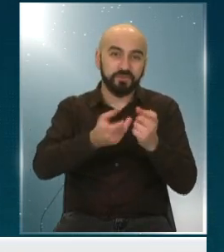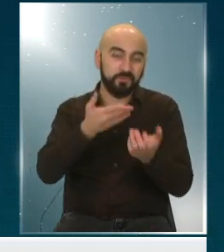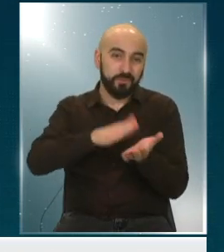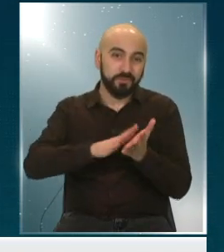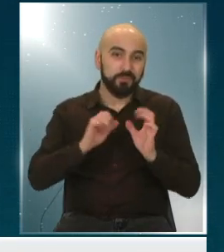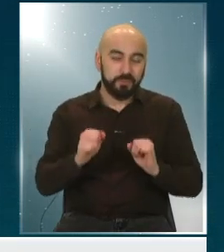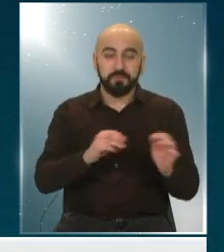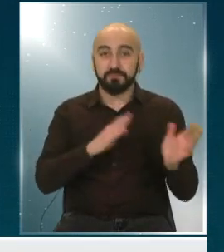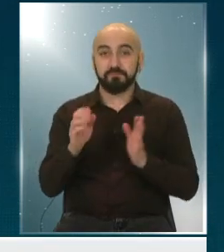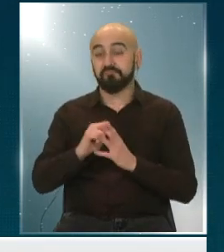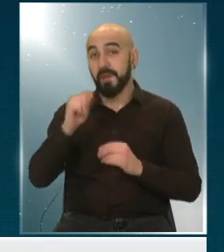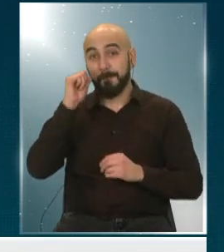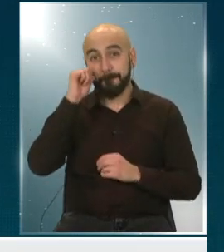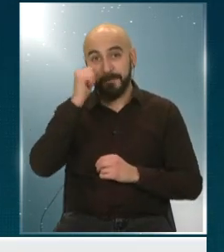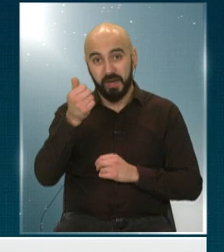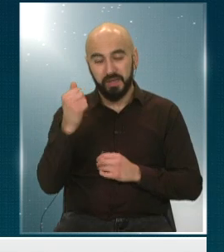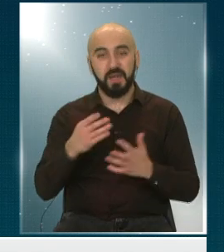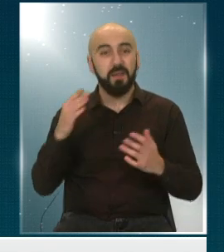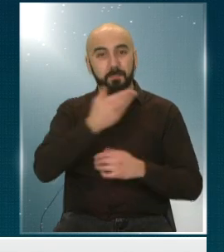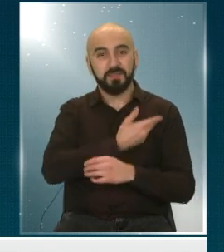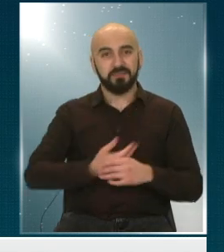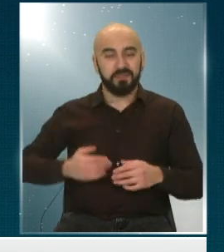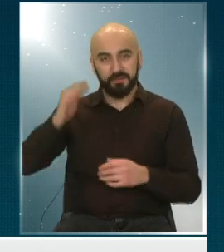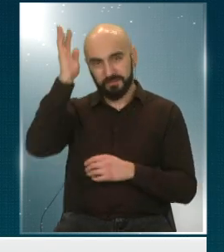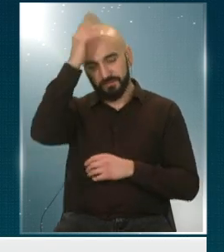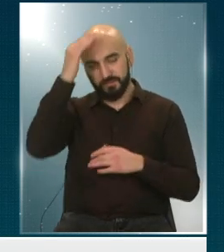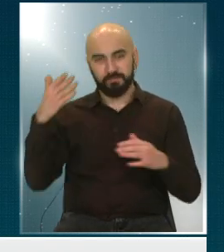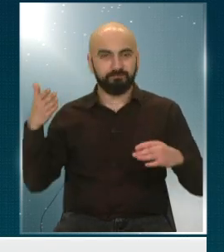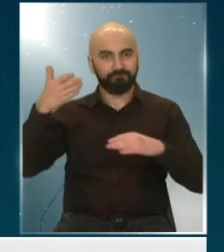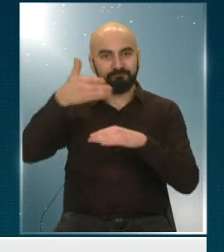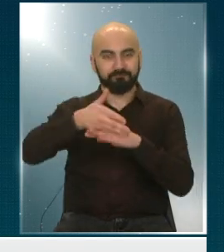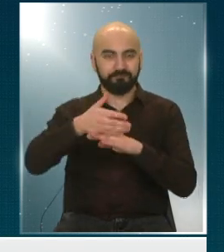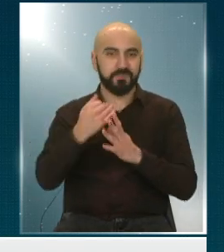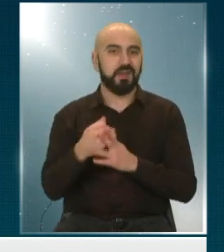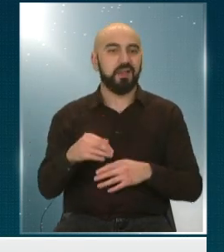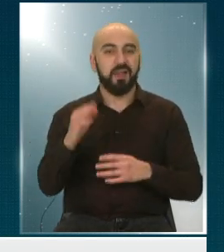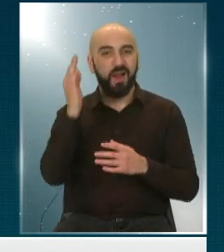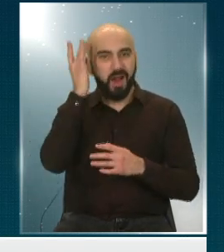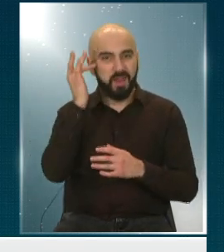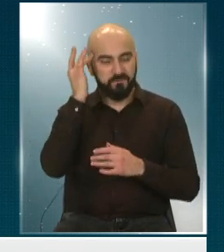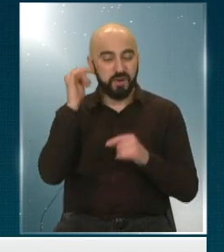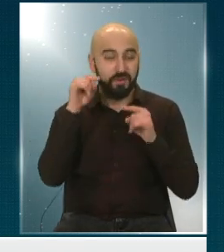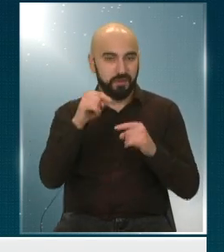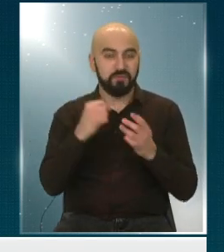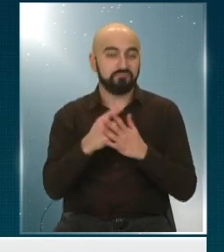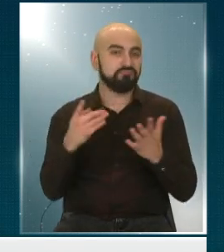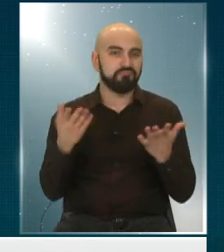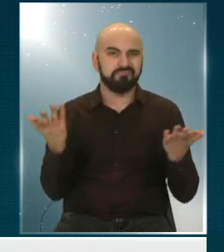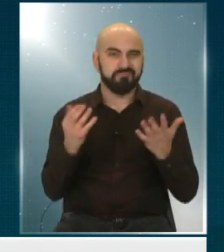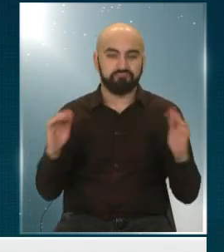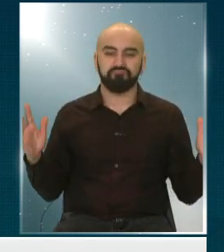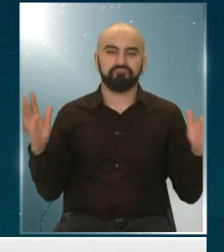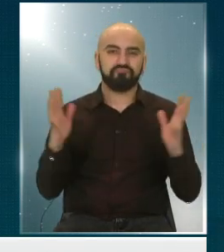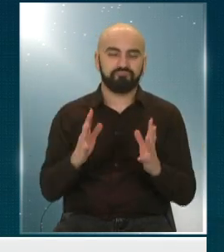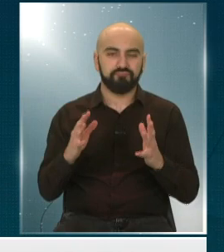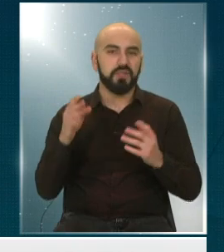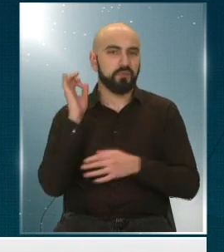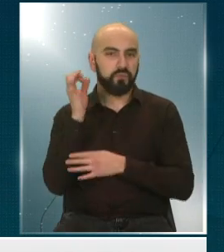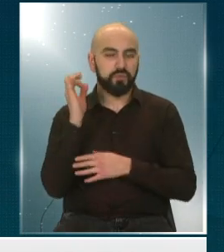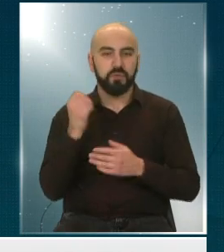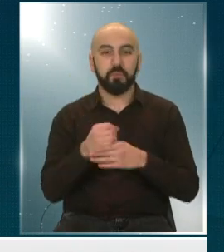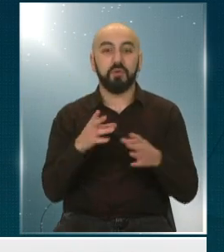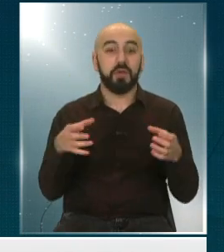Mañana va a llegar Donald Trump al estado de California en una visita donde se va a reunir con parte de